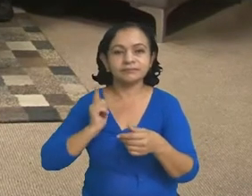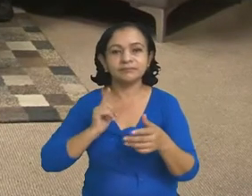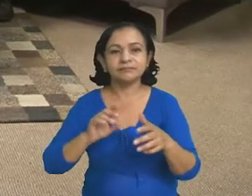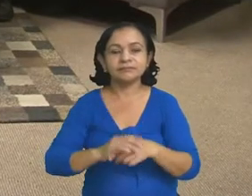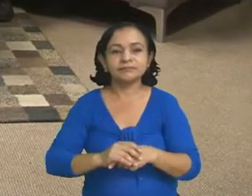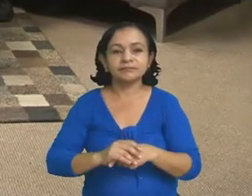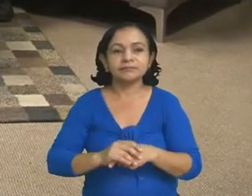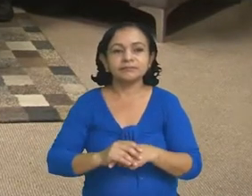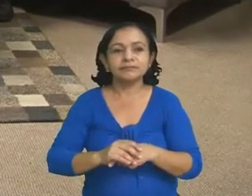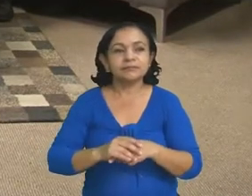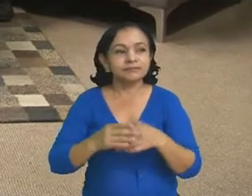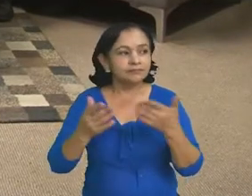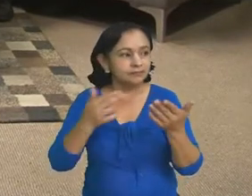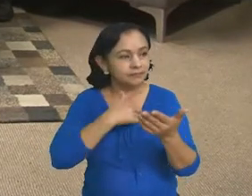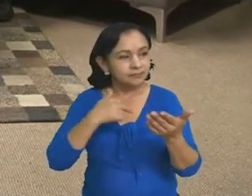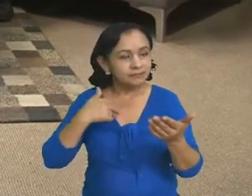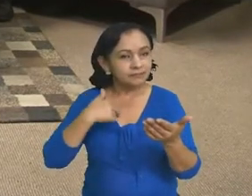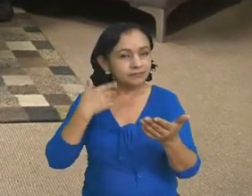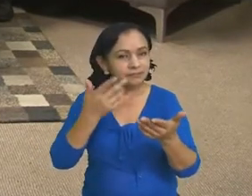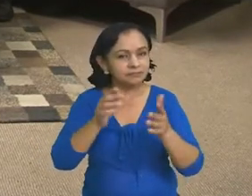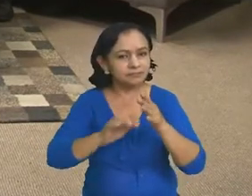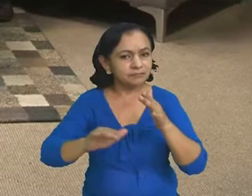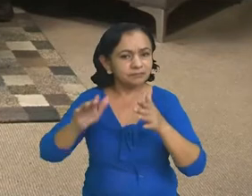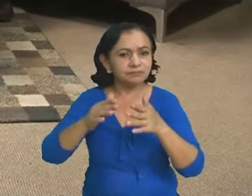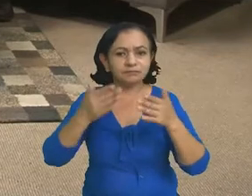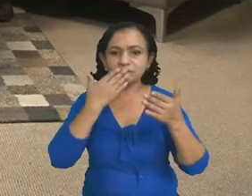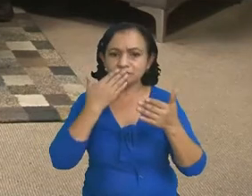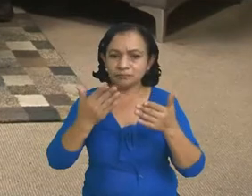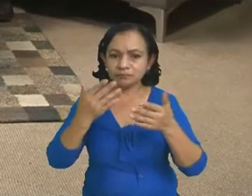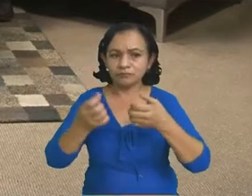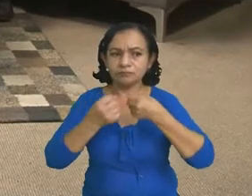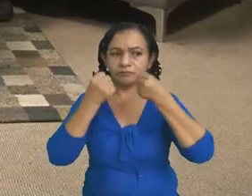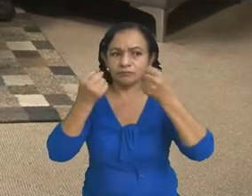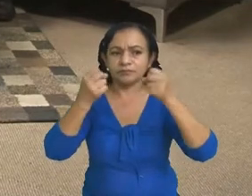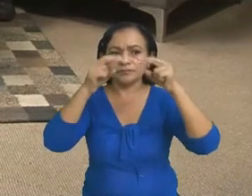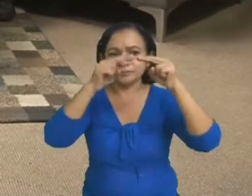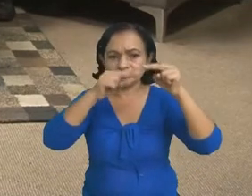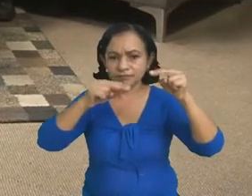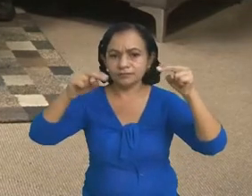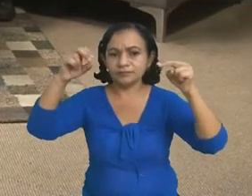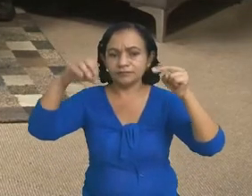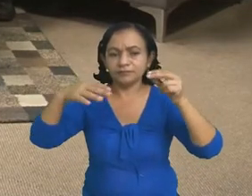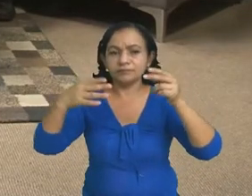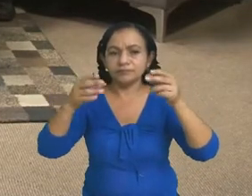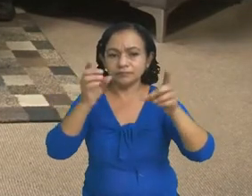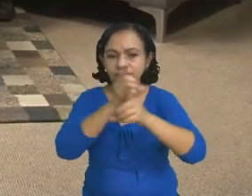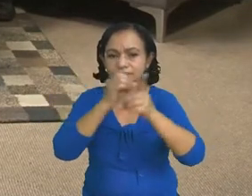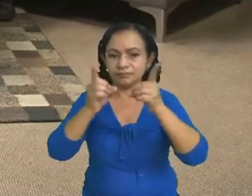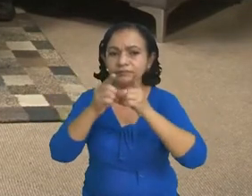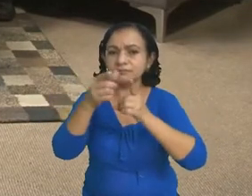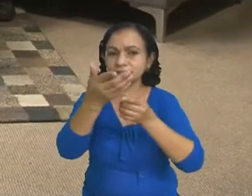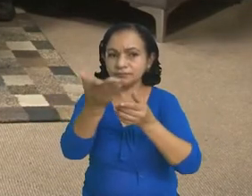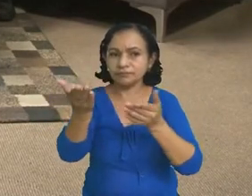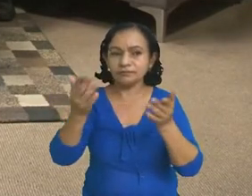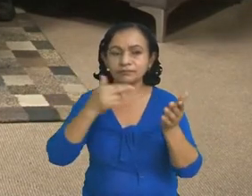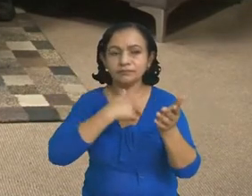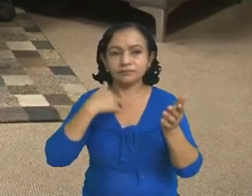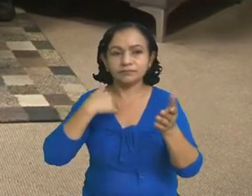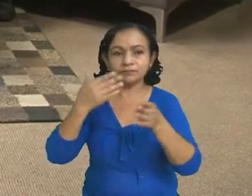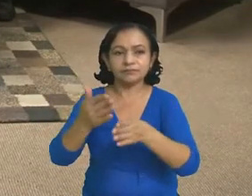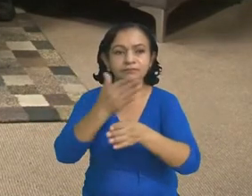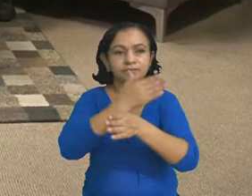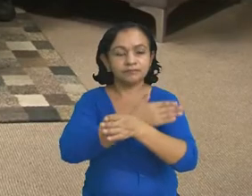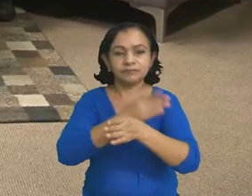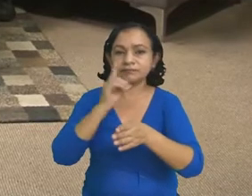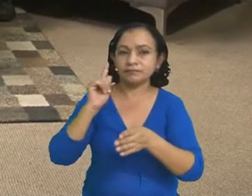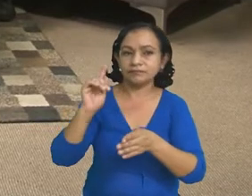Claro que sí, por uno sin duda alguna más robusto, más estable y que además garantiza el servicio, como usted lo había dicho anteriormente,